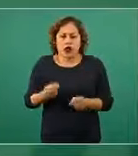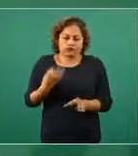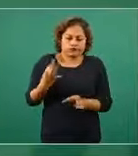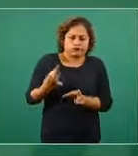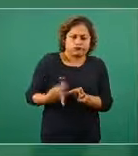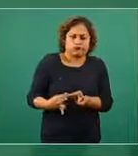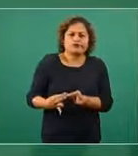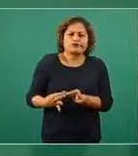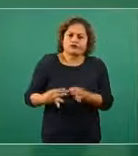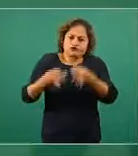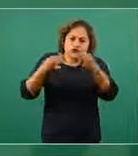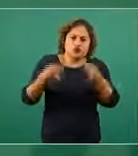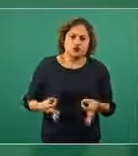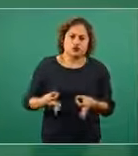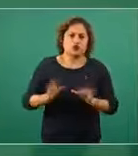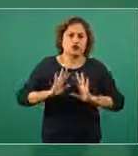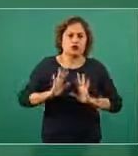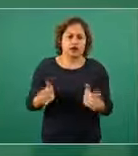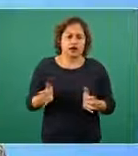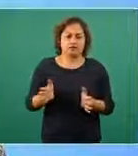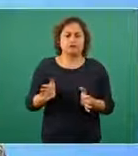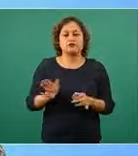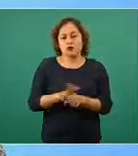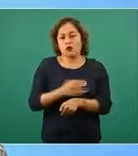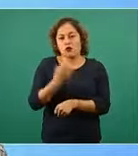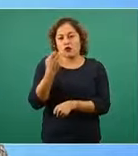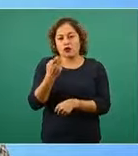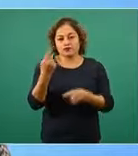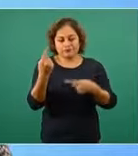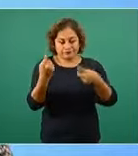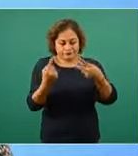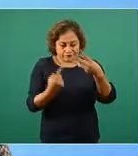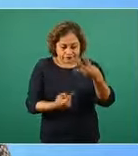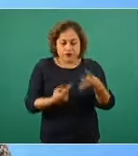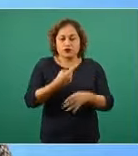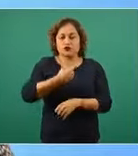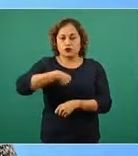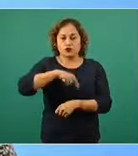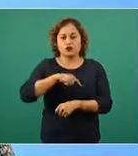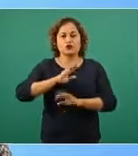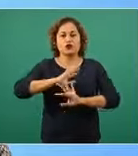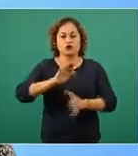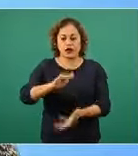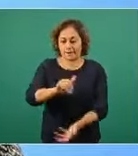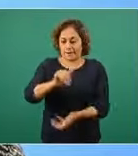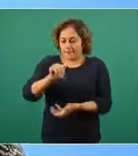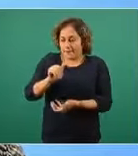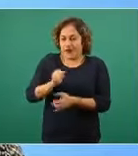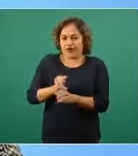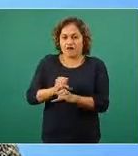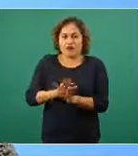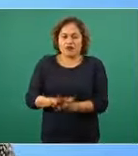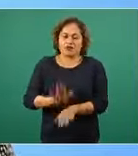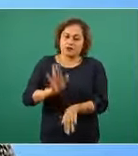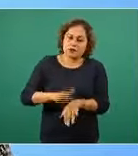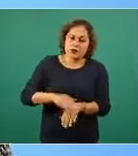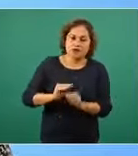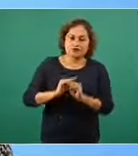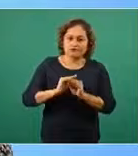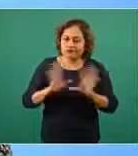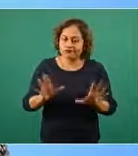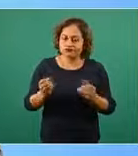oficializados. O sea, por todos estos factores es que ahora tenemos un reporte mucho más robusto, un reporte que inclusive